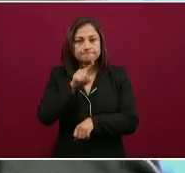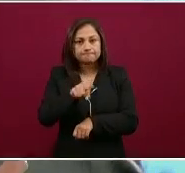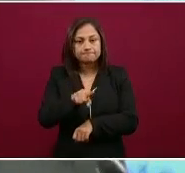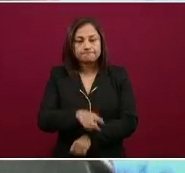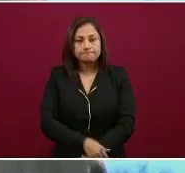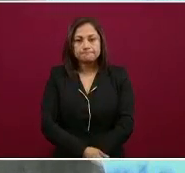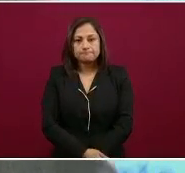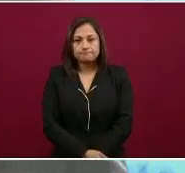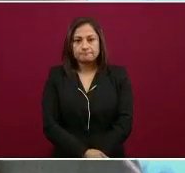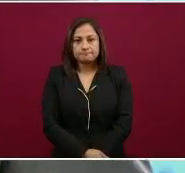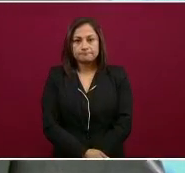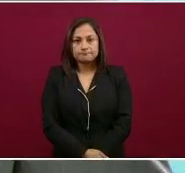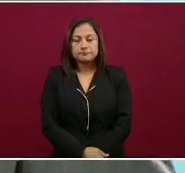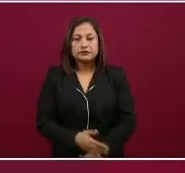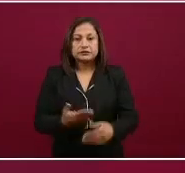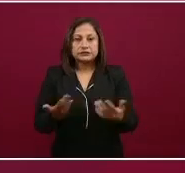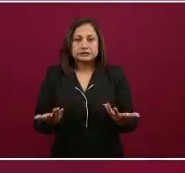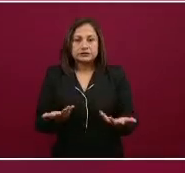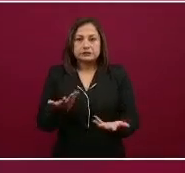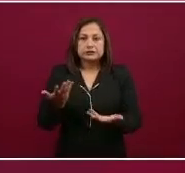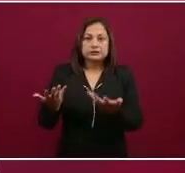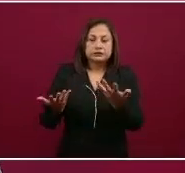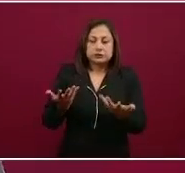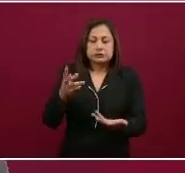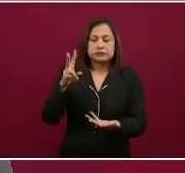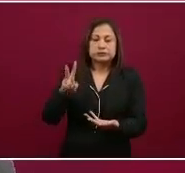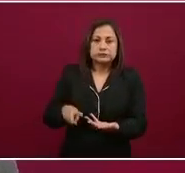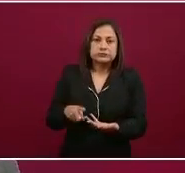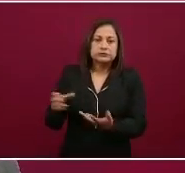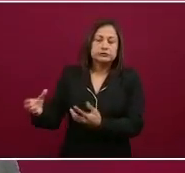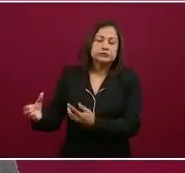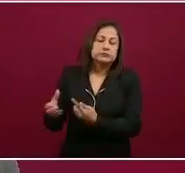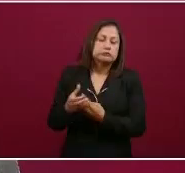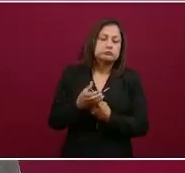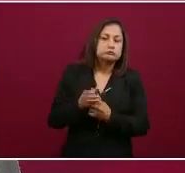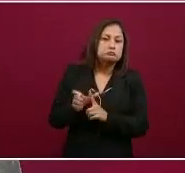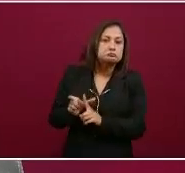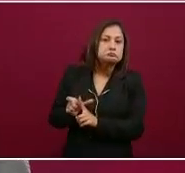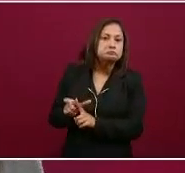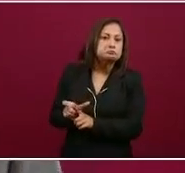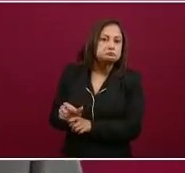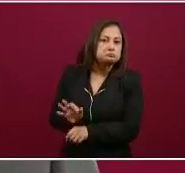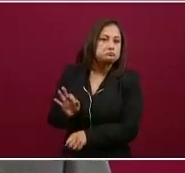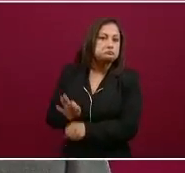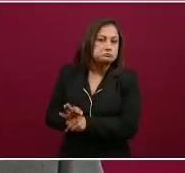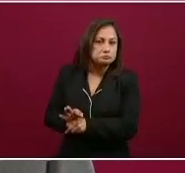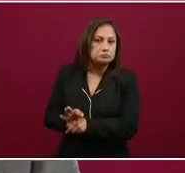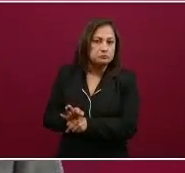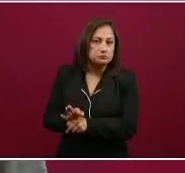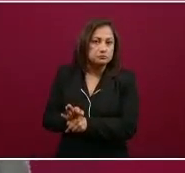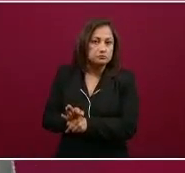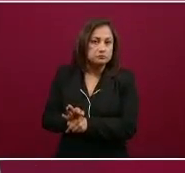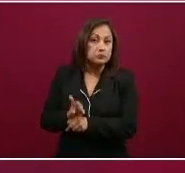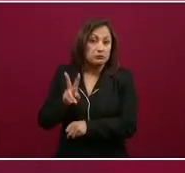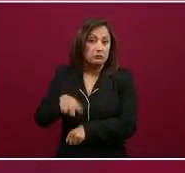y los estamos protegiendo y estamos actuando con